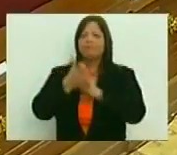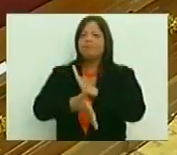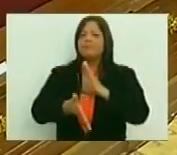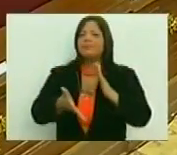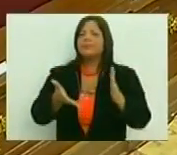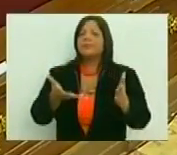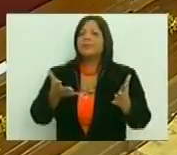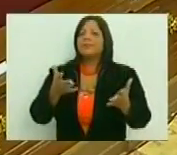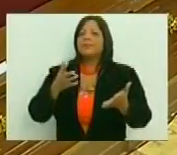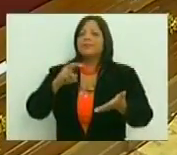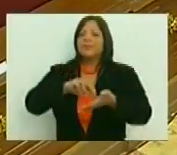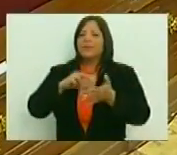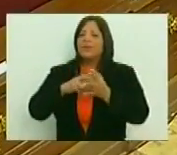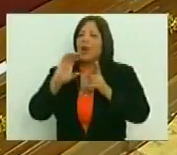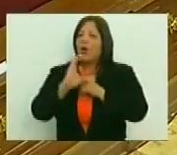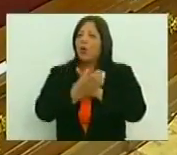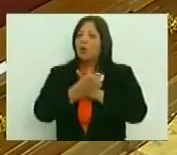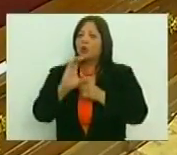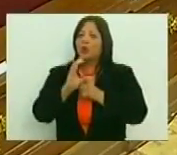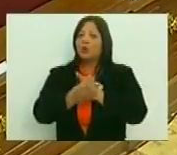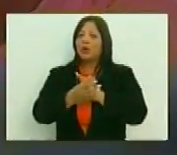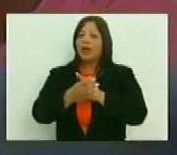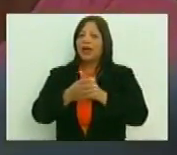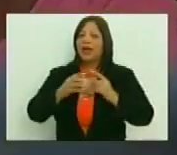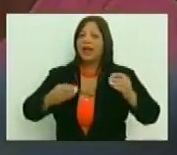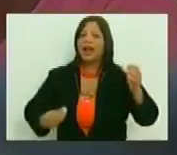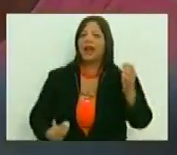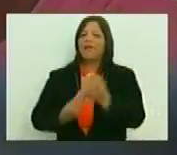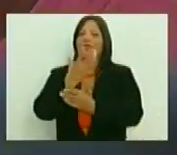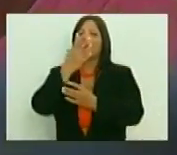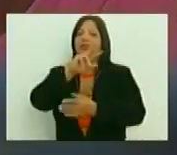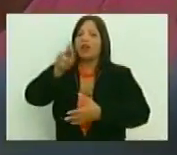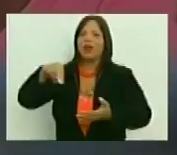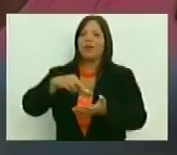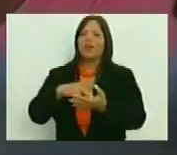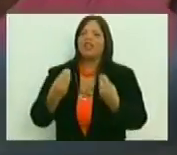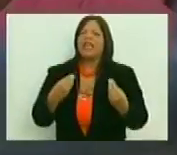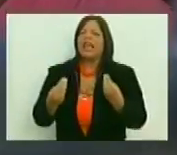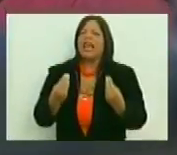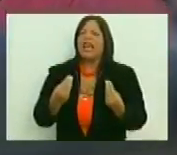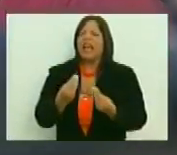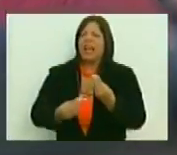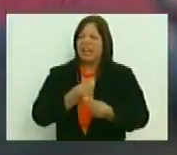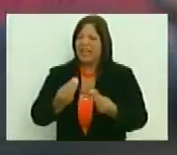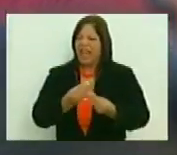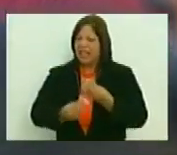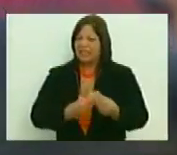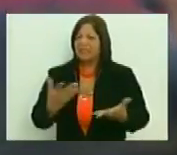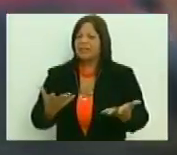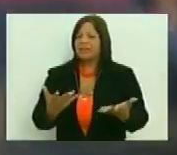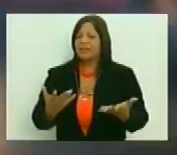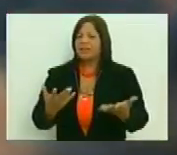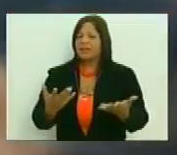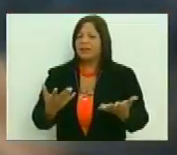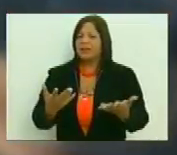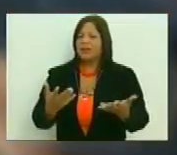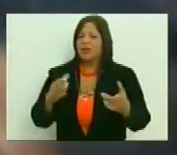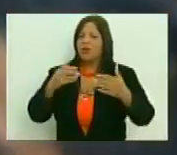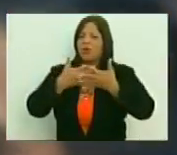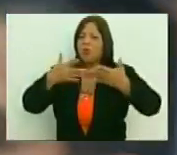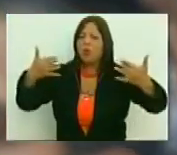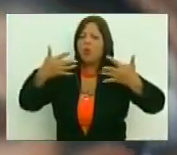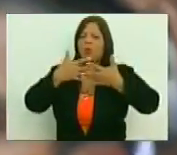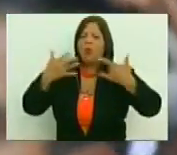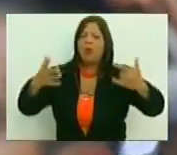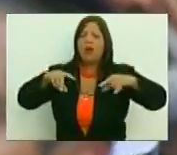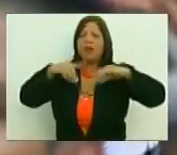debe jugar la cultura en la refundación de la República? ¿Y cuál concepto de la